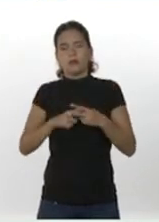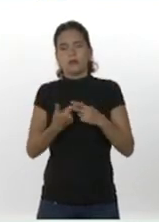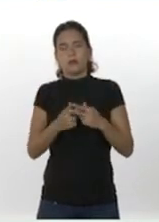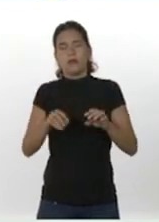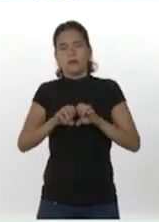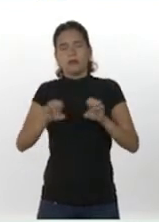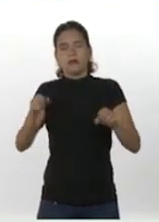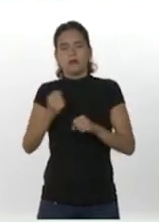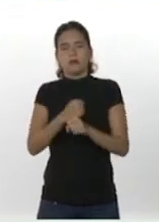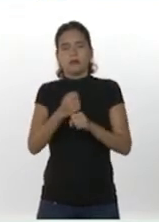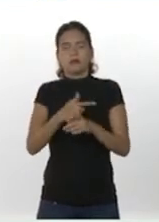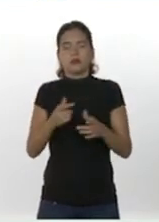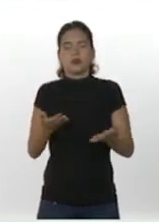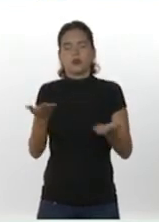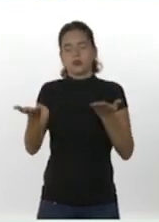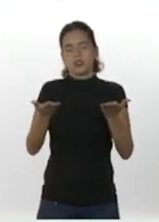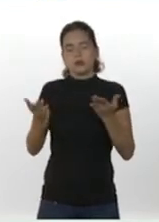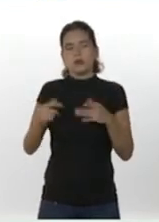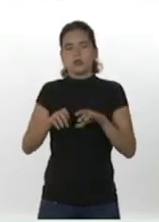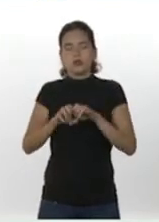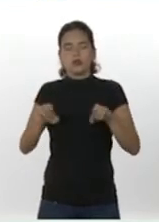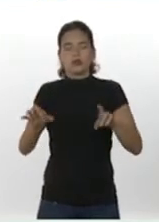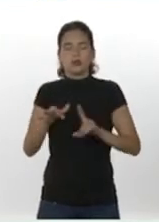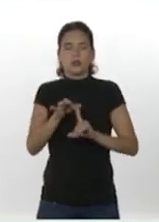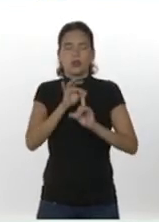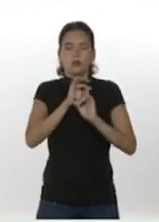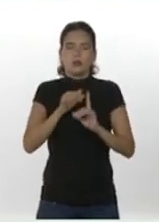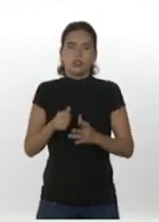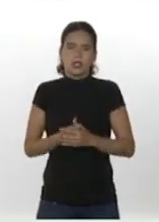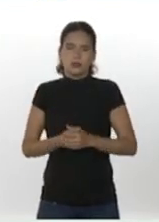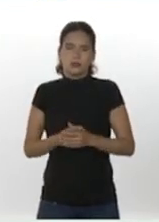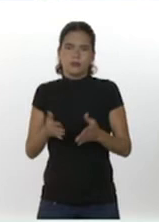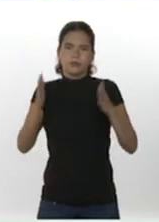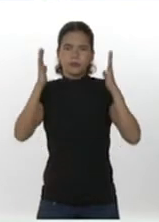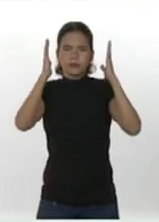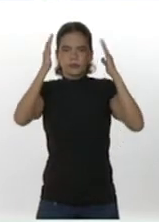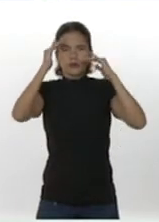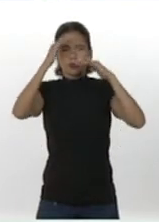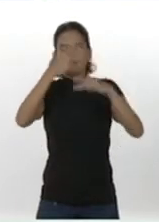educación laboral son un servicio de la modalidad de educación especial que atiende a